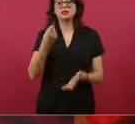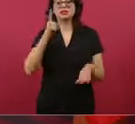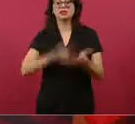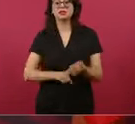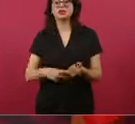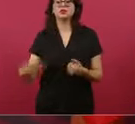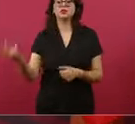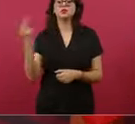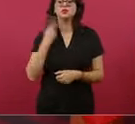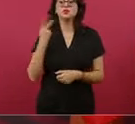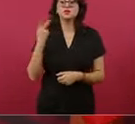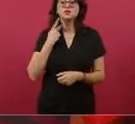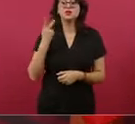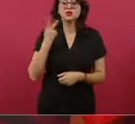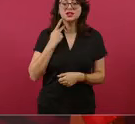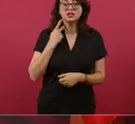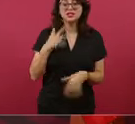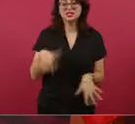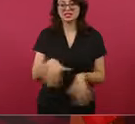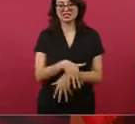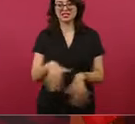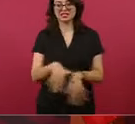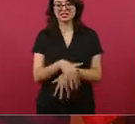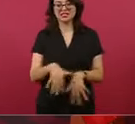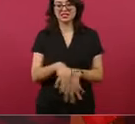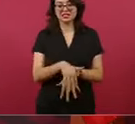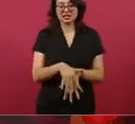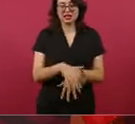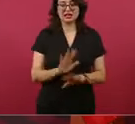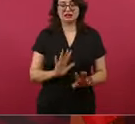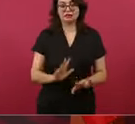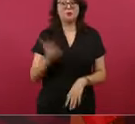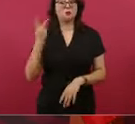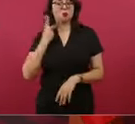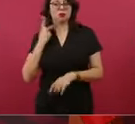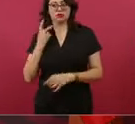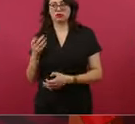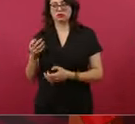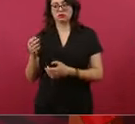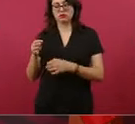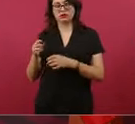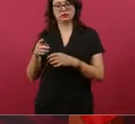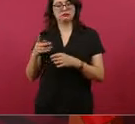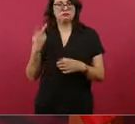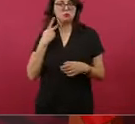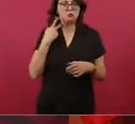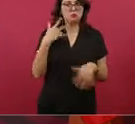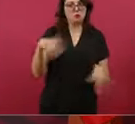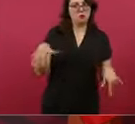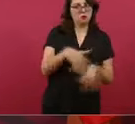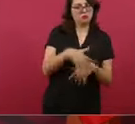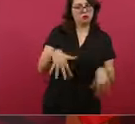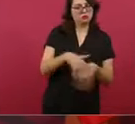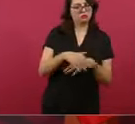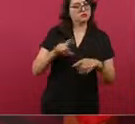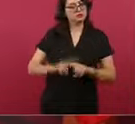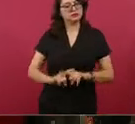información con manipulación, separar política de politiquería y separar